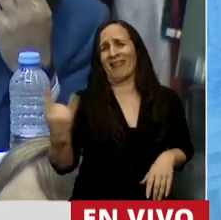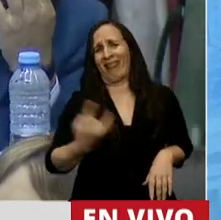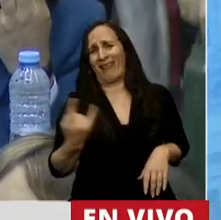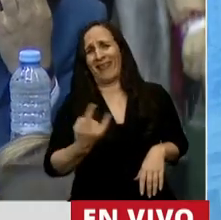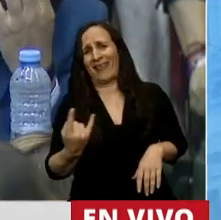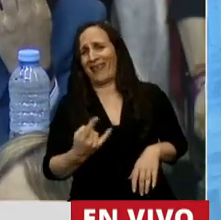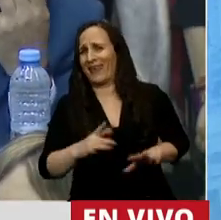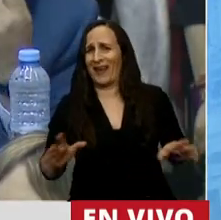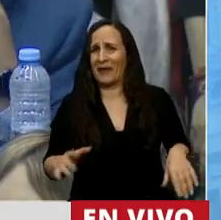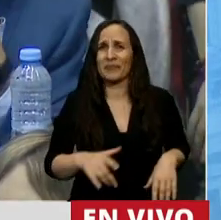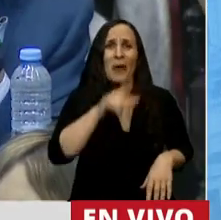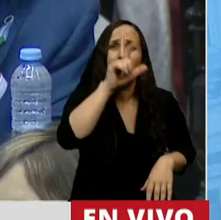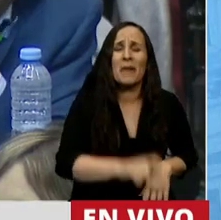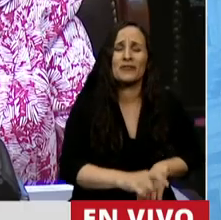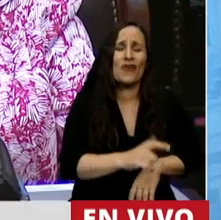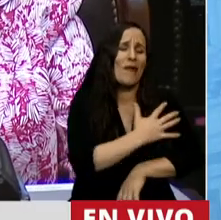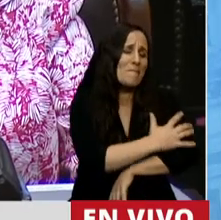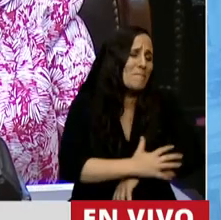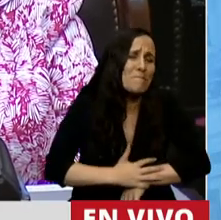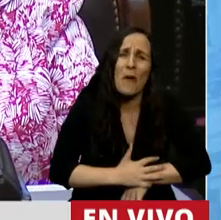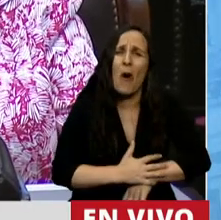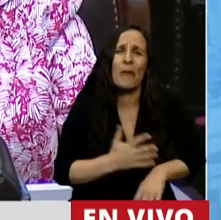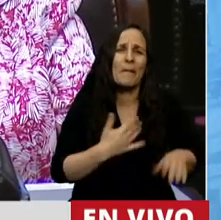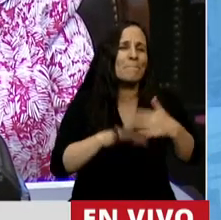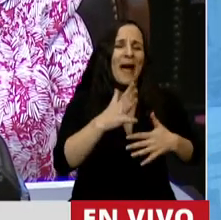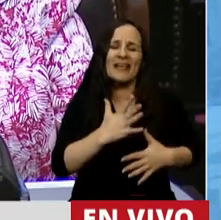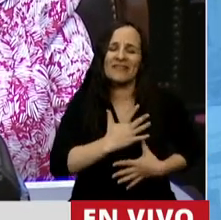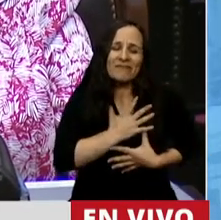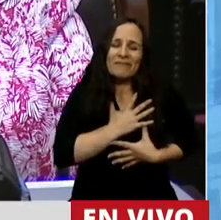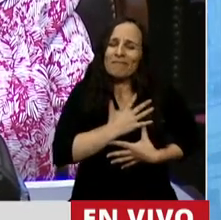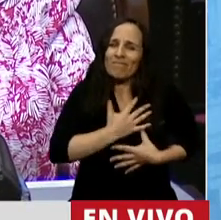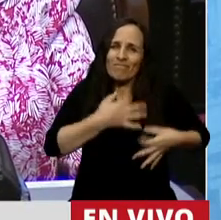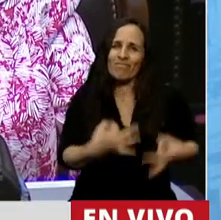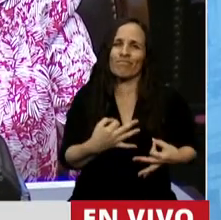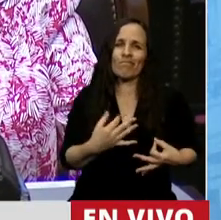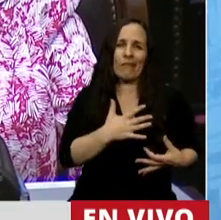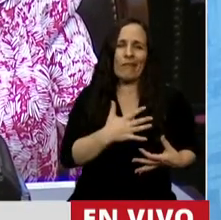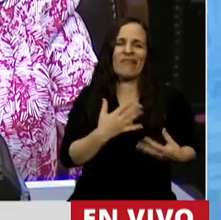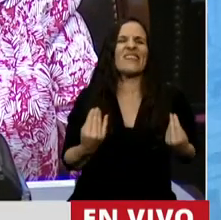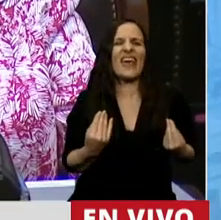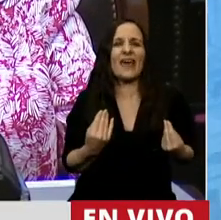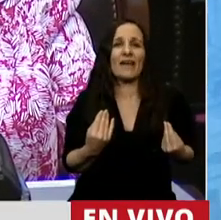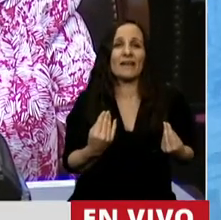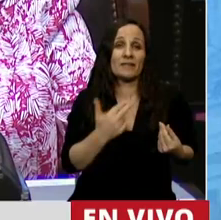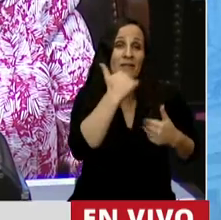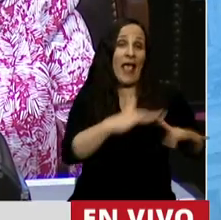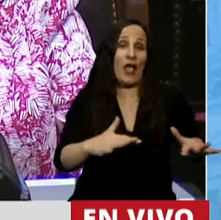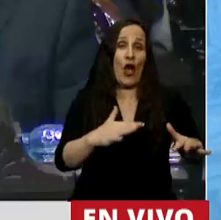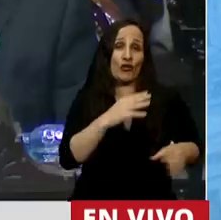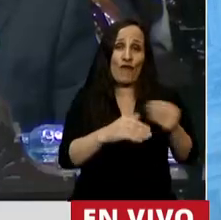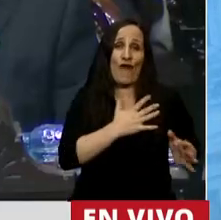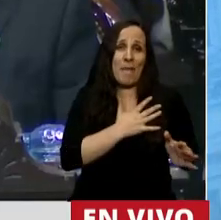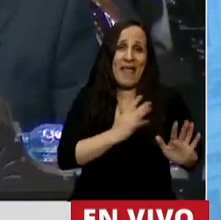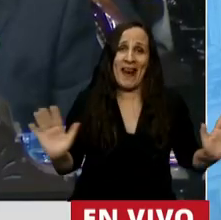tiene el pobre o el que tiene poco son sus hijos, es su familia. Dejemos de lado